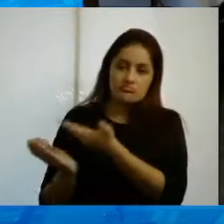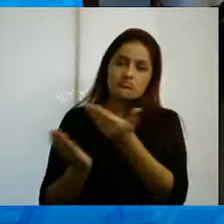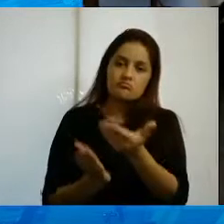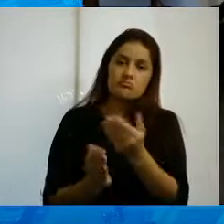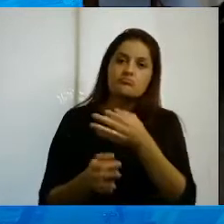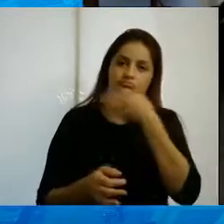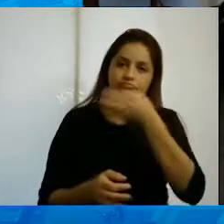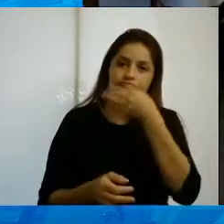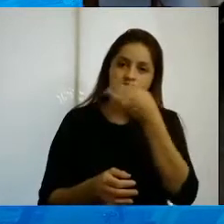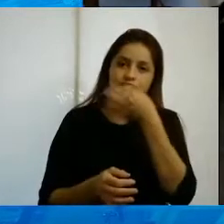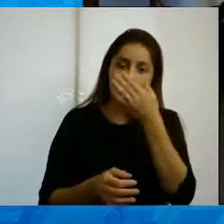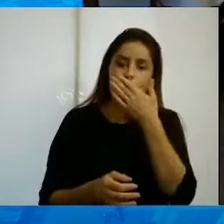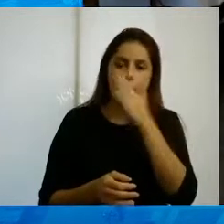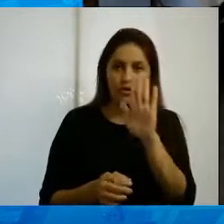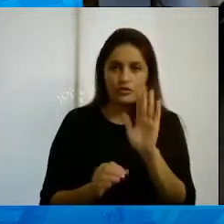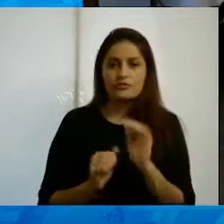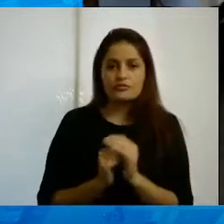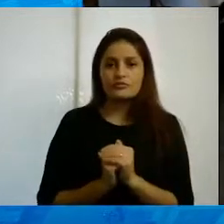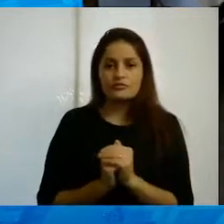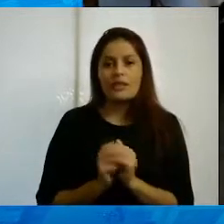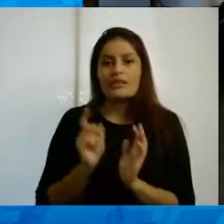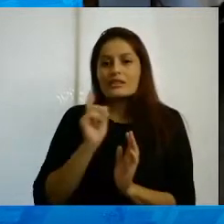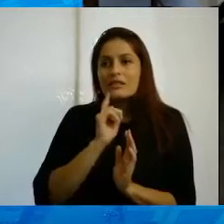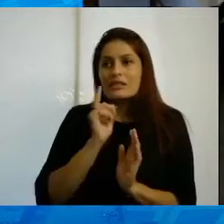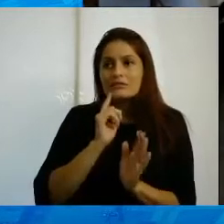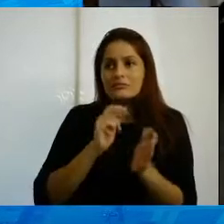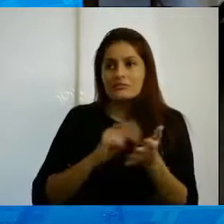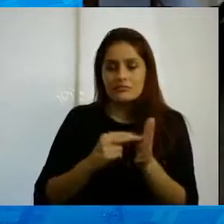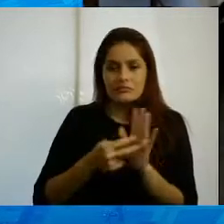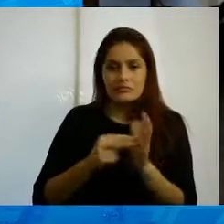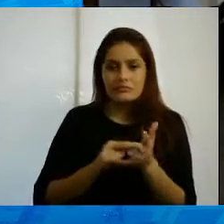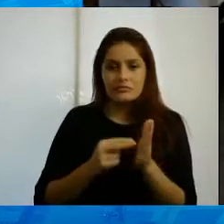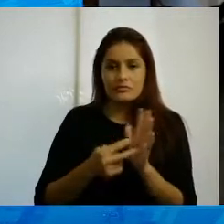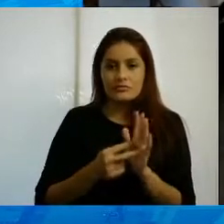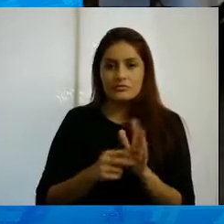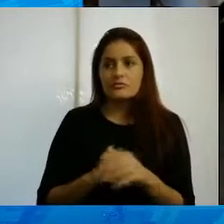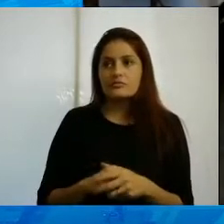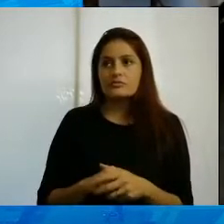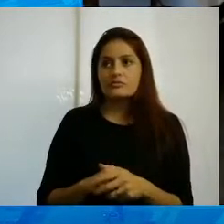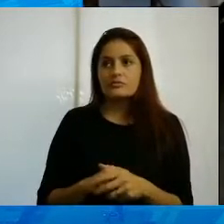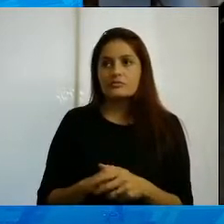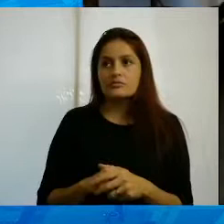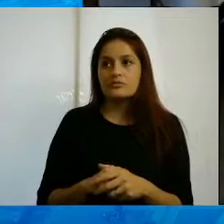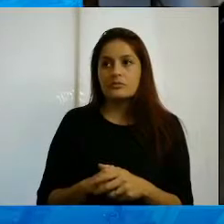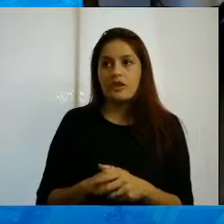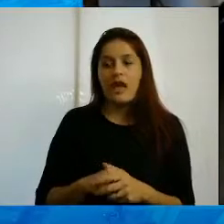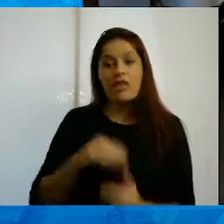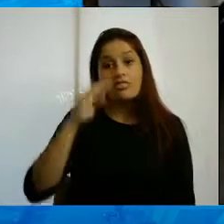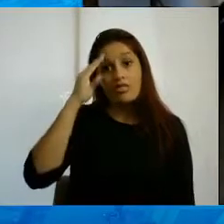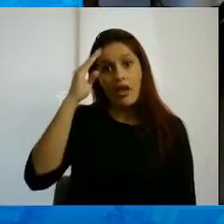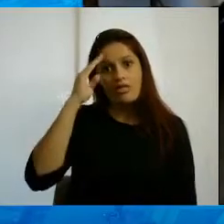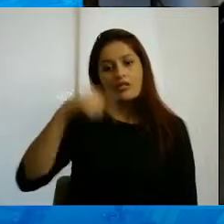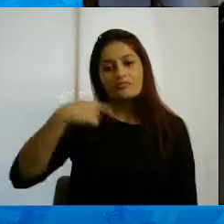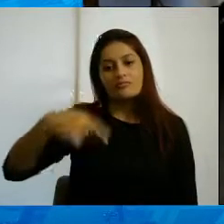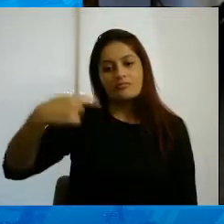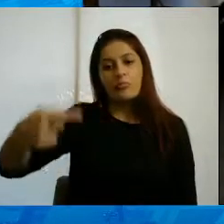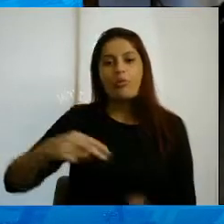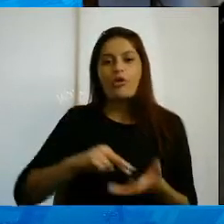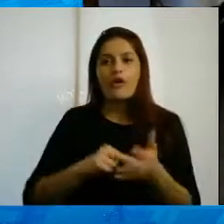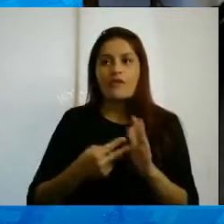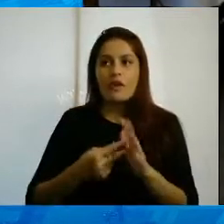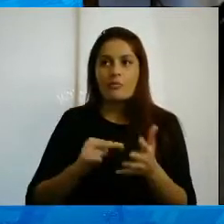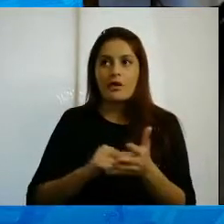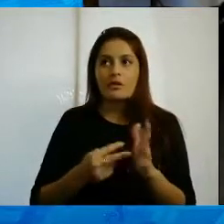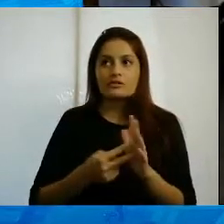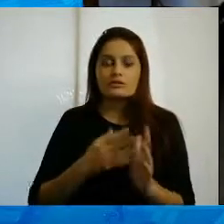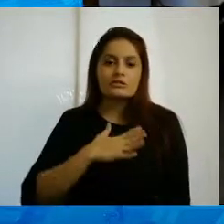que lo hagan ellos, que son las personas que directamente en el día a día sienten